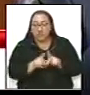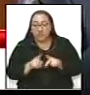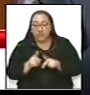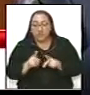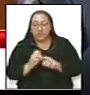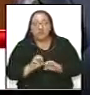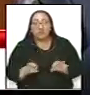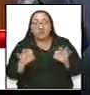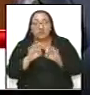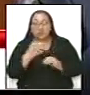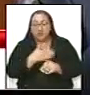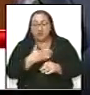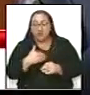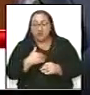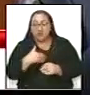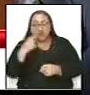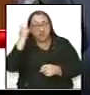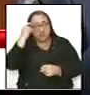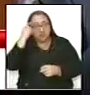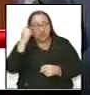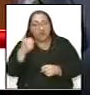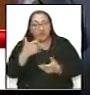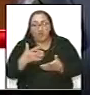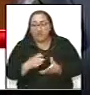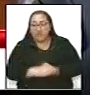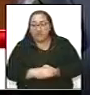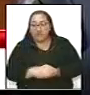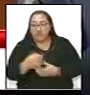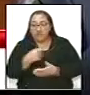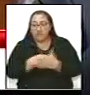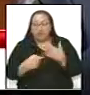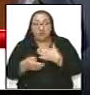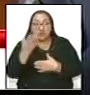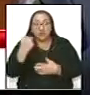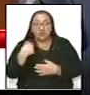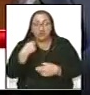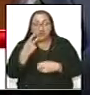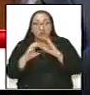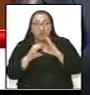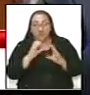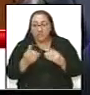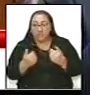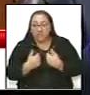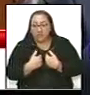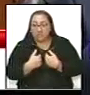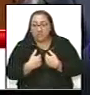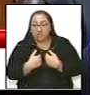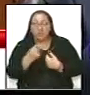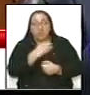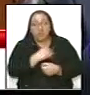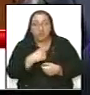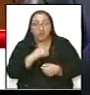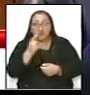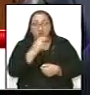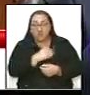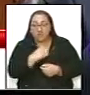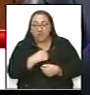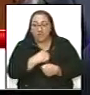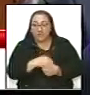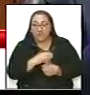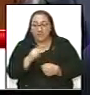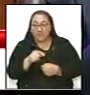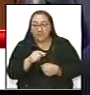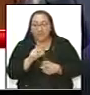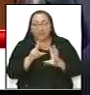es importante, presidente, que tengamos que reflexionar. La semana pasada estábamos conversando y teníamos las ministras y el premier y